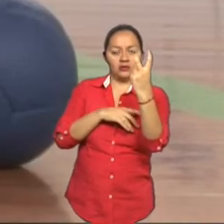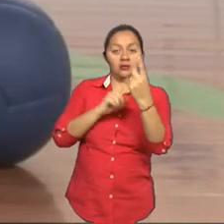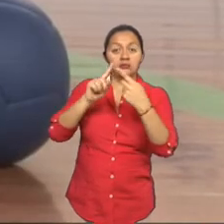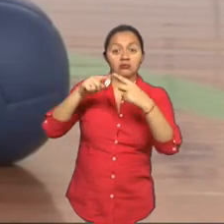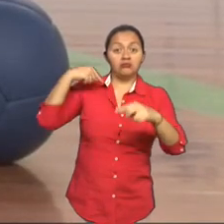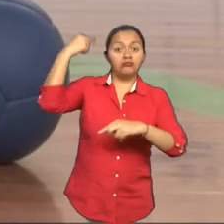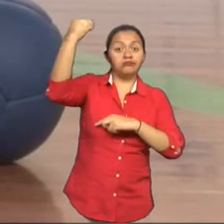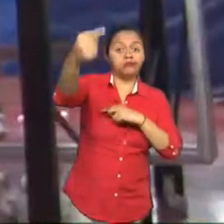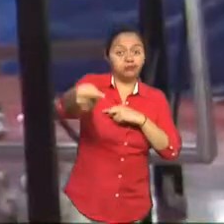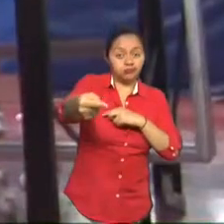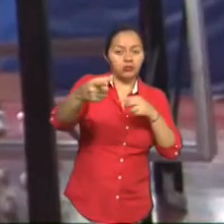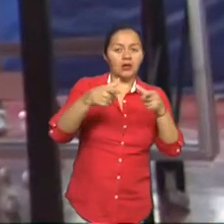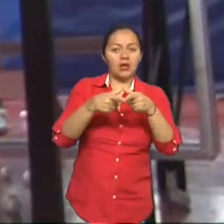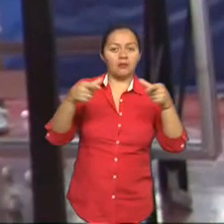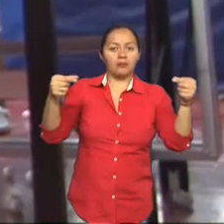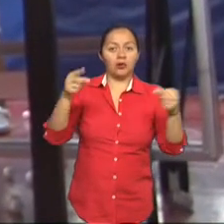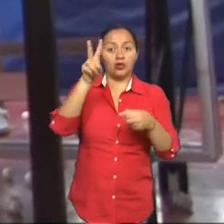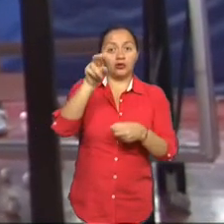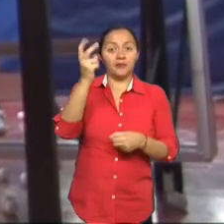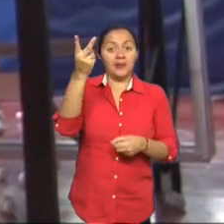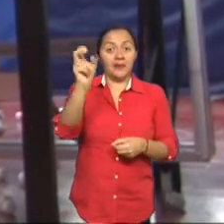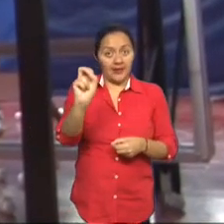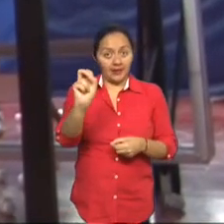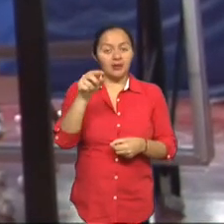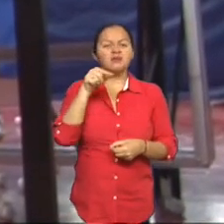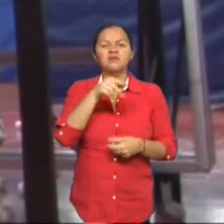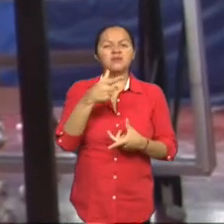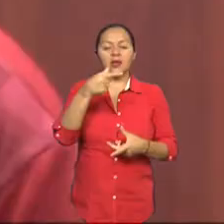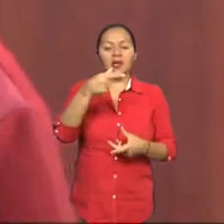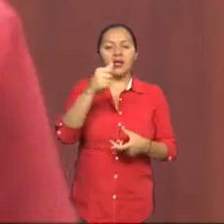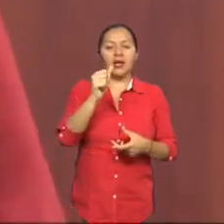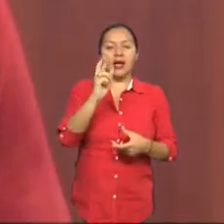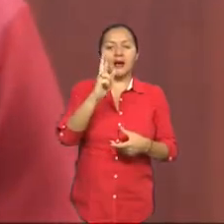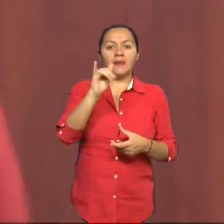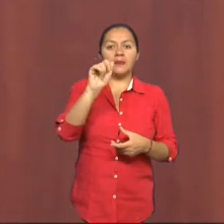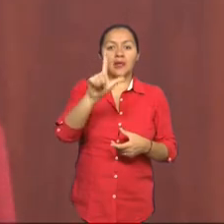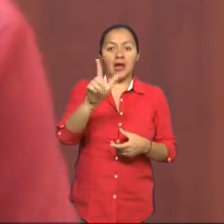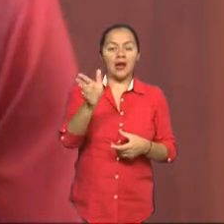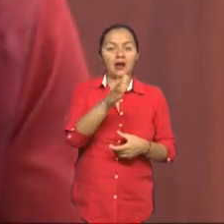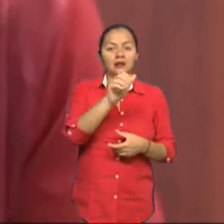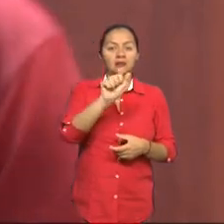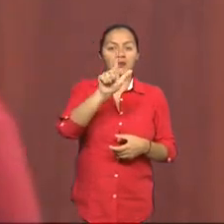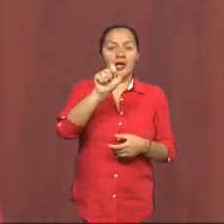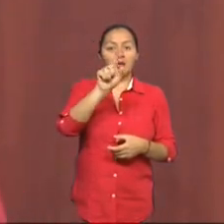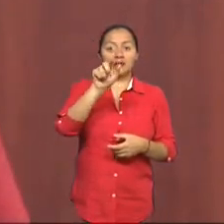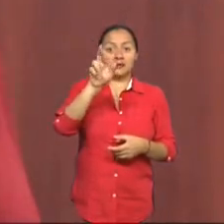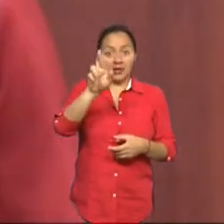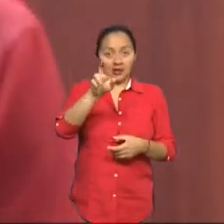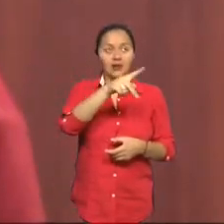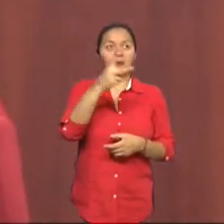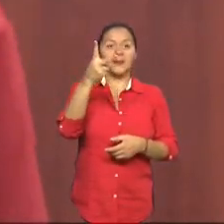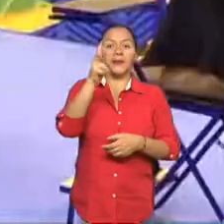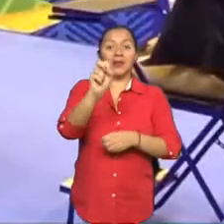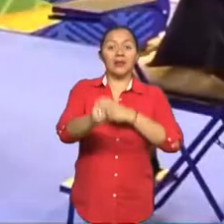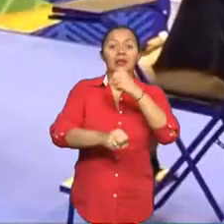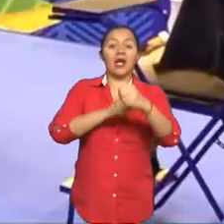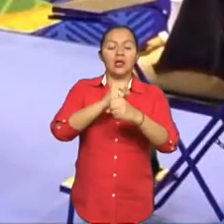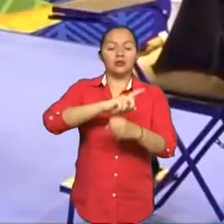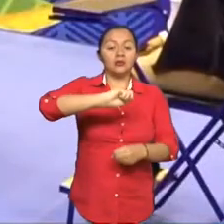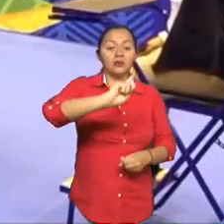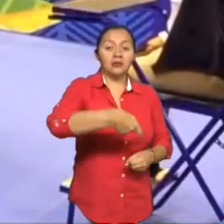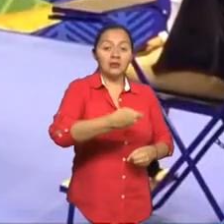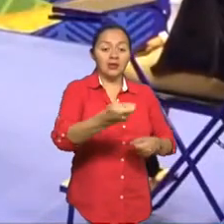Tokio 2020. Uno de ellos es Gabriel Salazar, de 20 años, quien llegó a la final de tenis de mesa en los